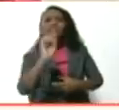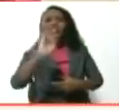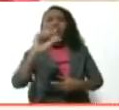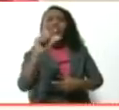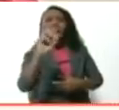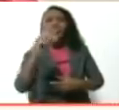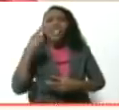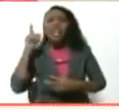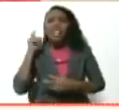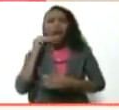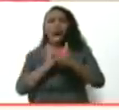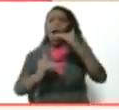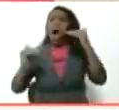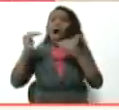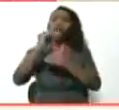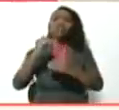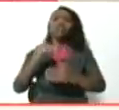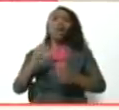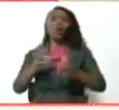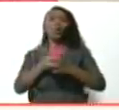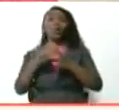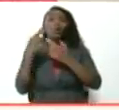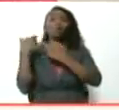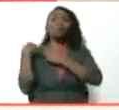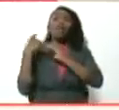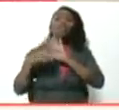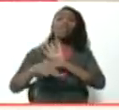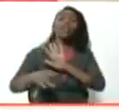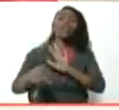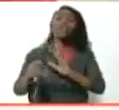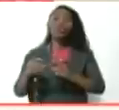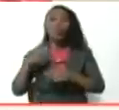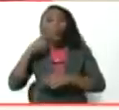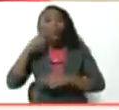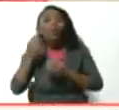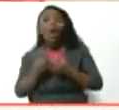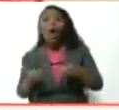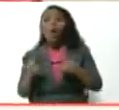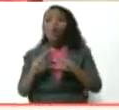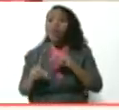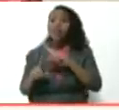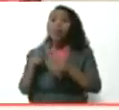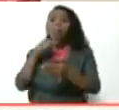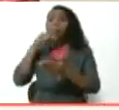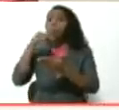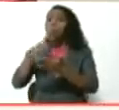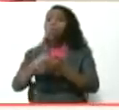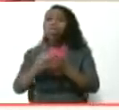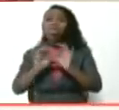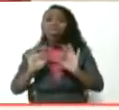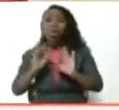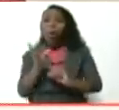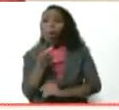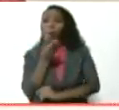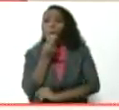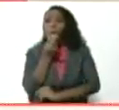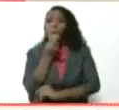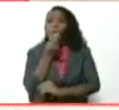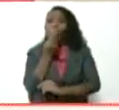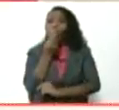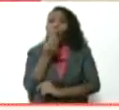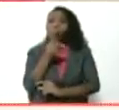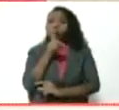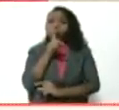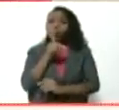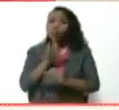comisionada, alta comisionada de Derechos Humanos de la ONU. Ni se pronuncian, ni dicen nada. O